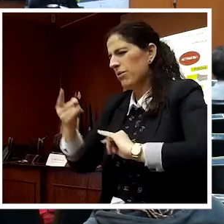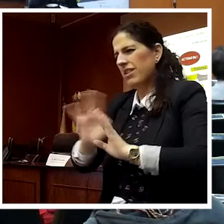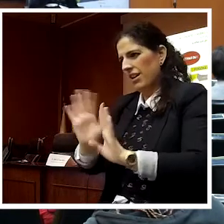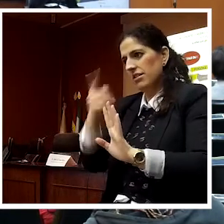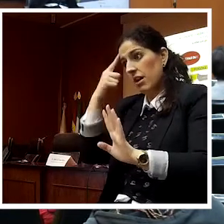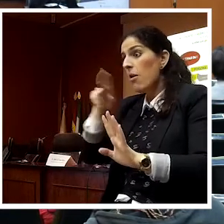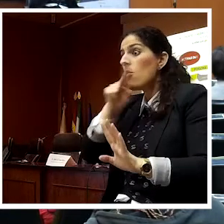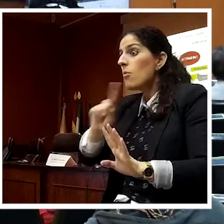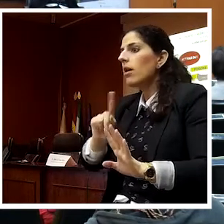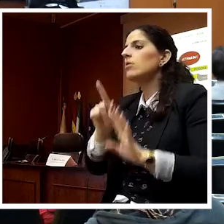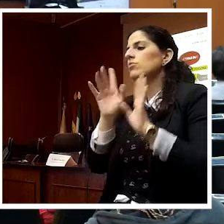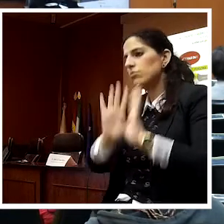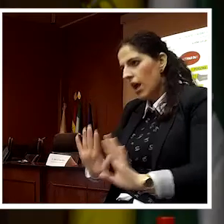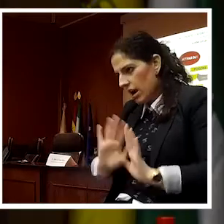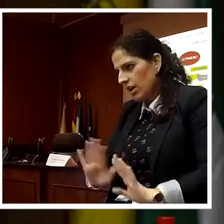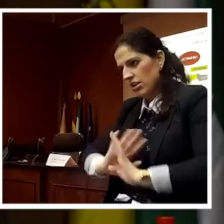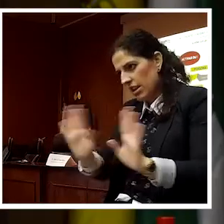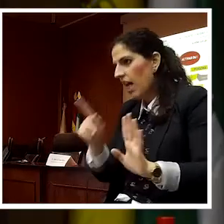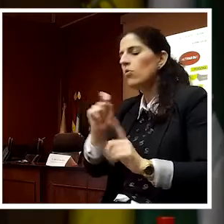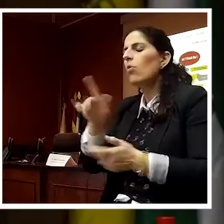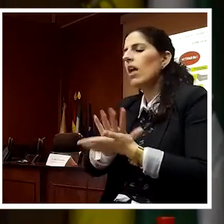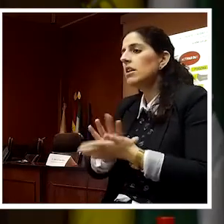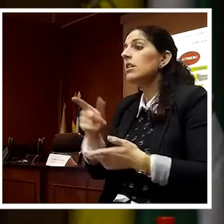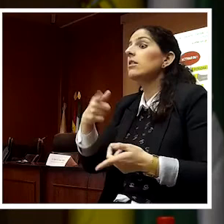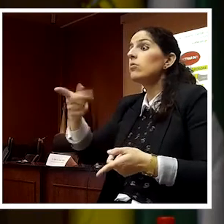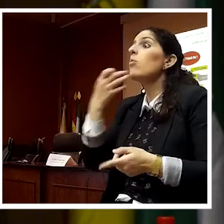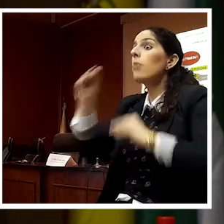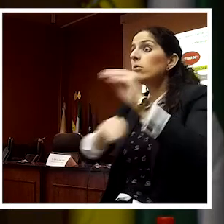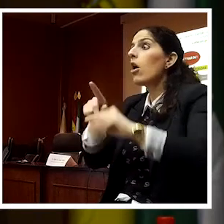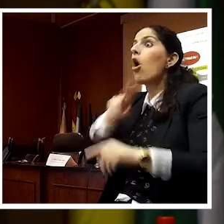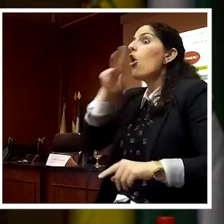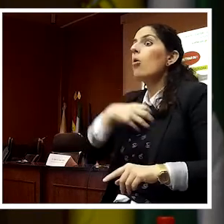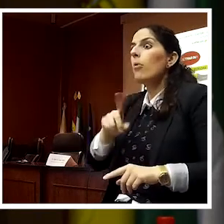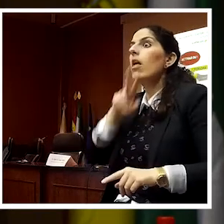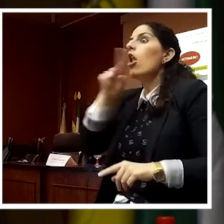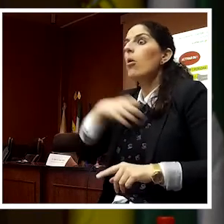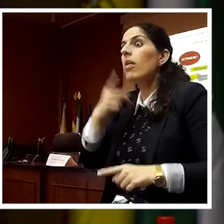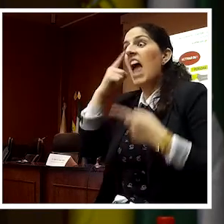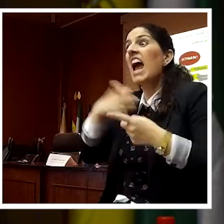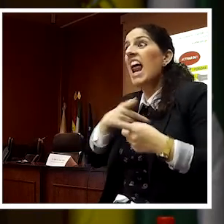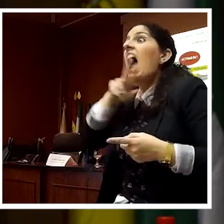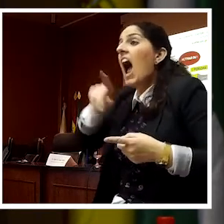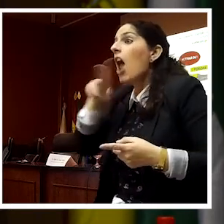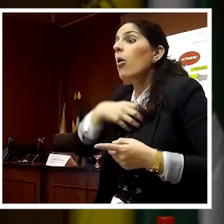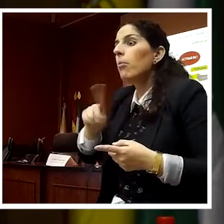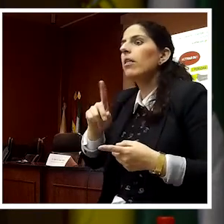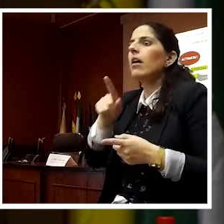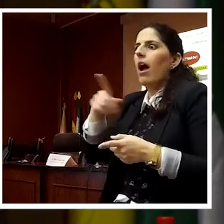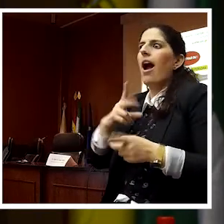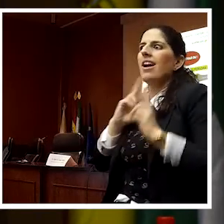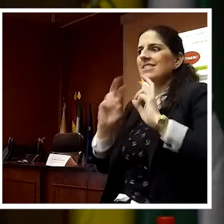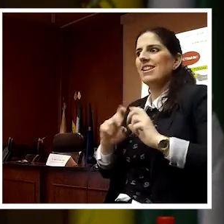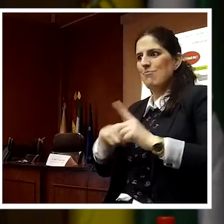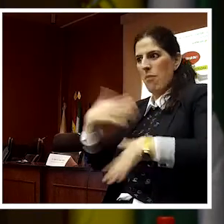la misma. Lo estáis haciendo, lo que ha dicho antes el doctor Suárez, aumentando el consumo de oxígeno. Porque imaginad, ¿vale?, que